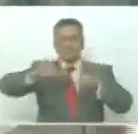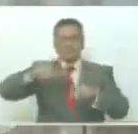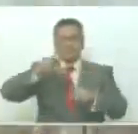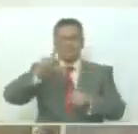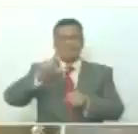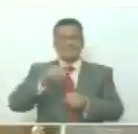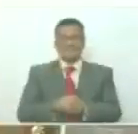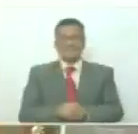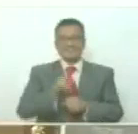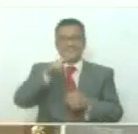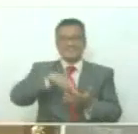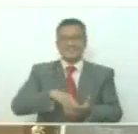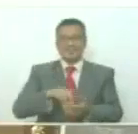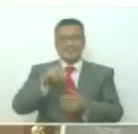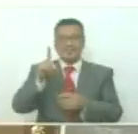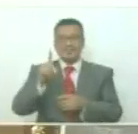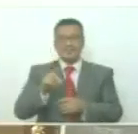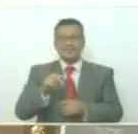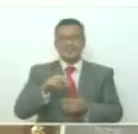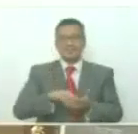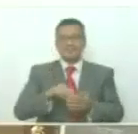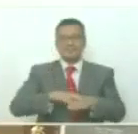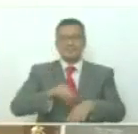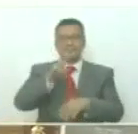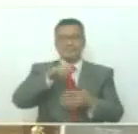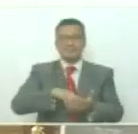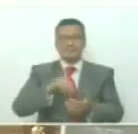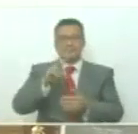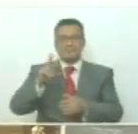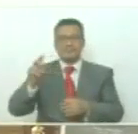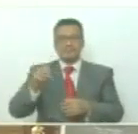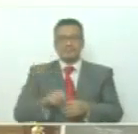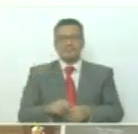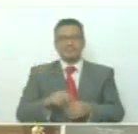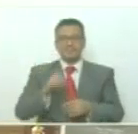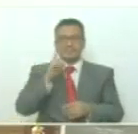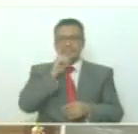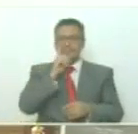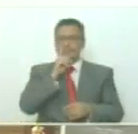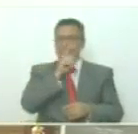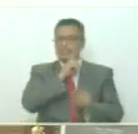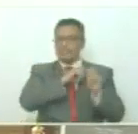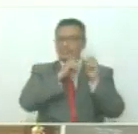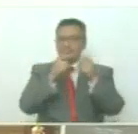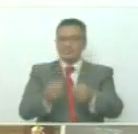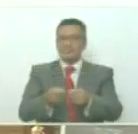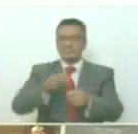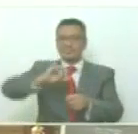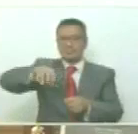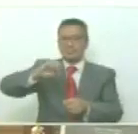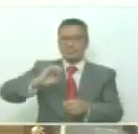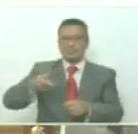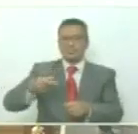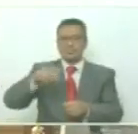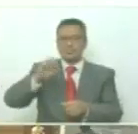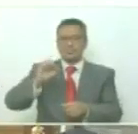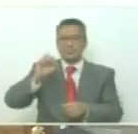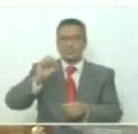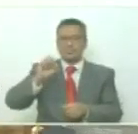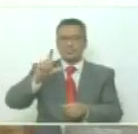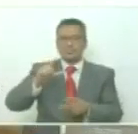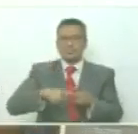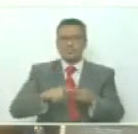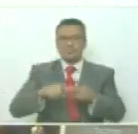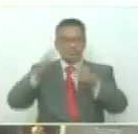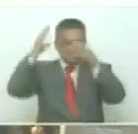del año 2022, autorizando el nombramiento del ciudadano Jorge Hidalgo Valero Briceño